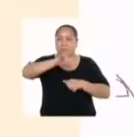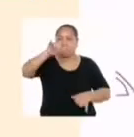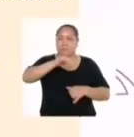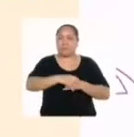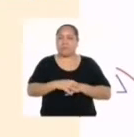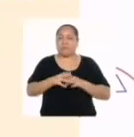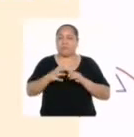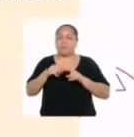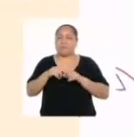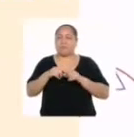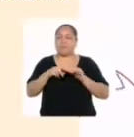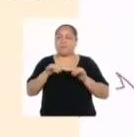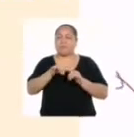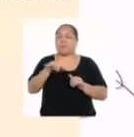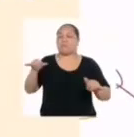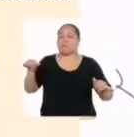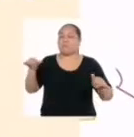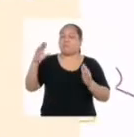caras trapezoidales.